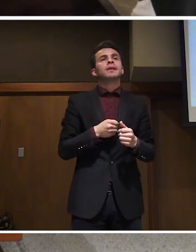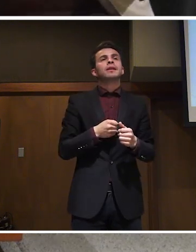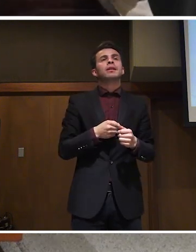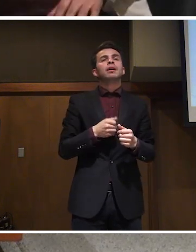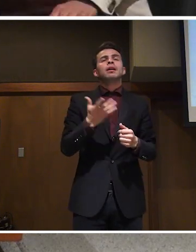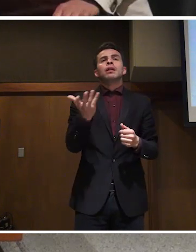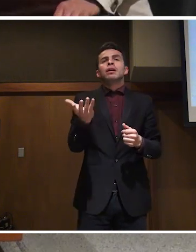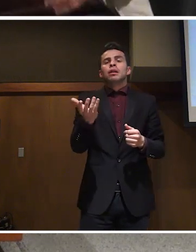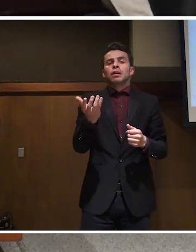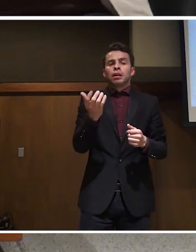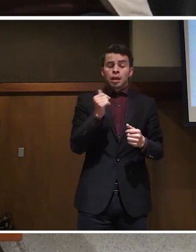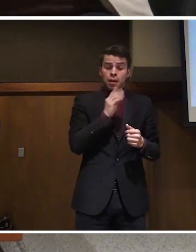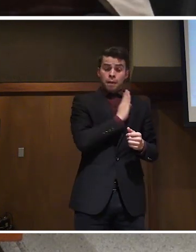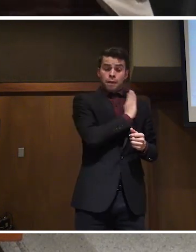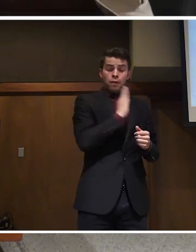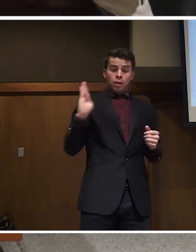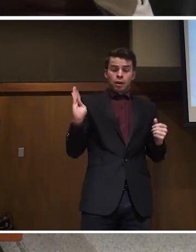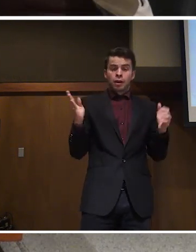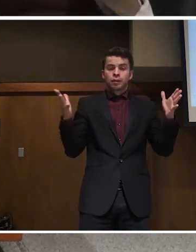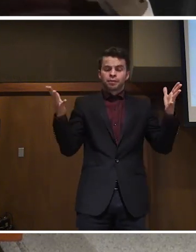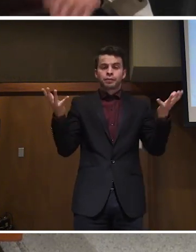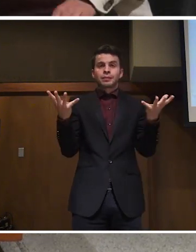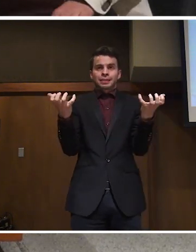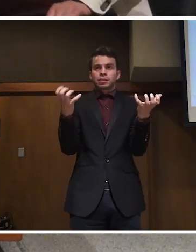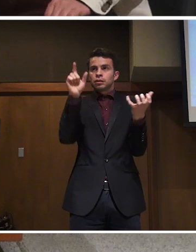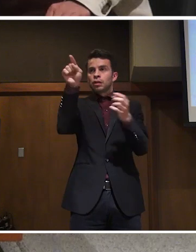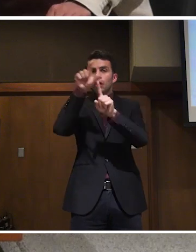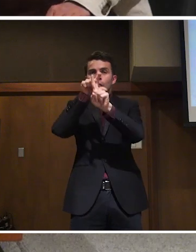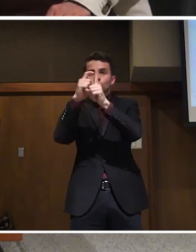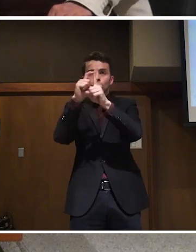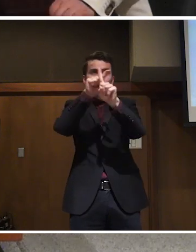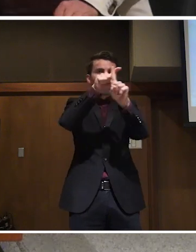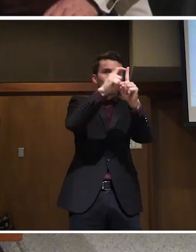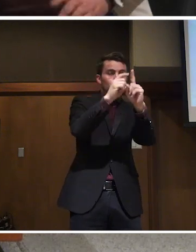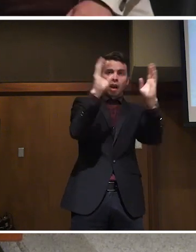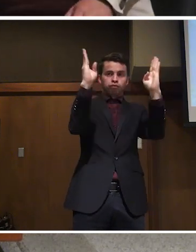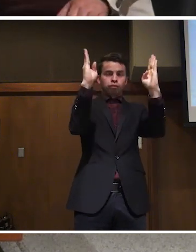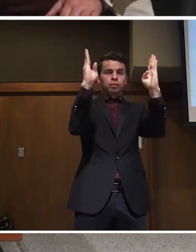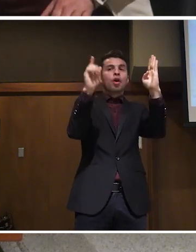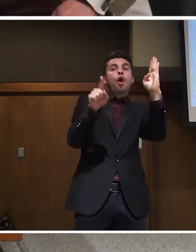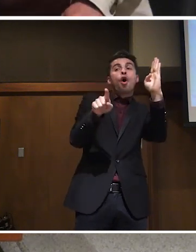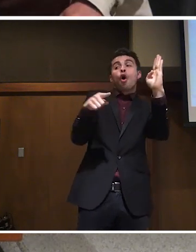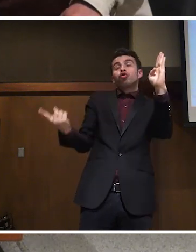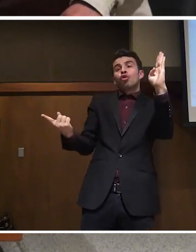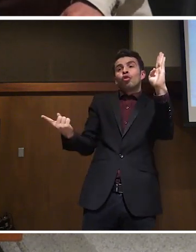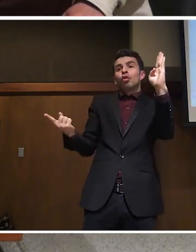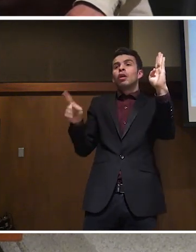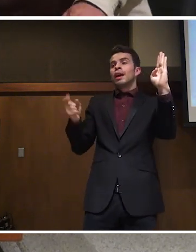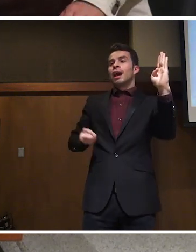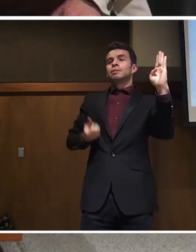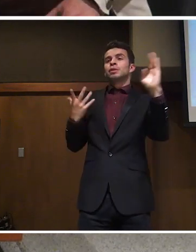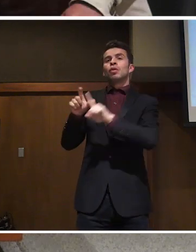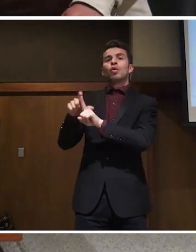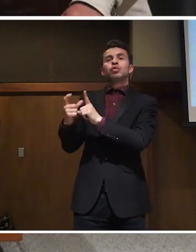dominante o como quiera llamarse, sino también de otras expresiones culturales que evidentemente están en peligro de desaparición. Por